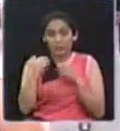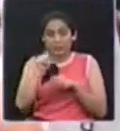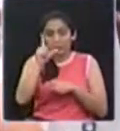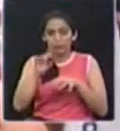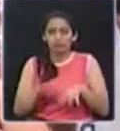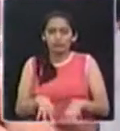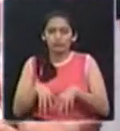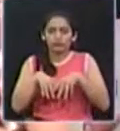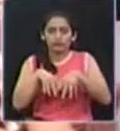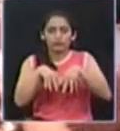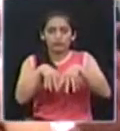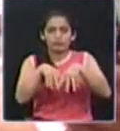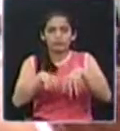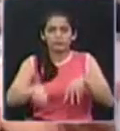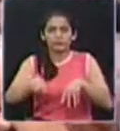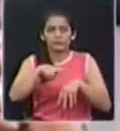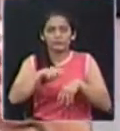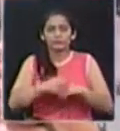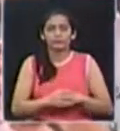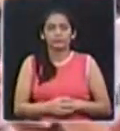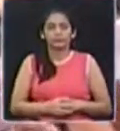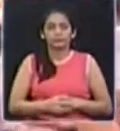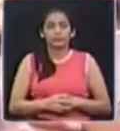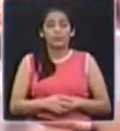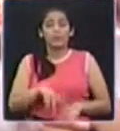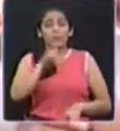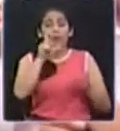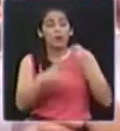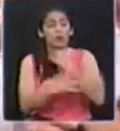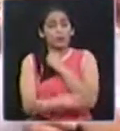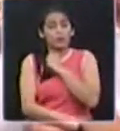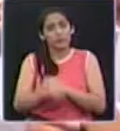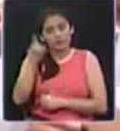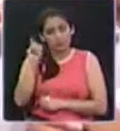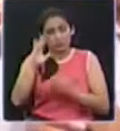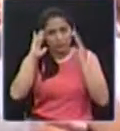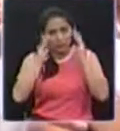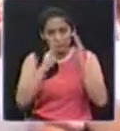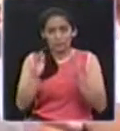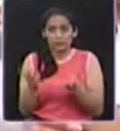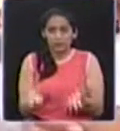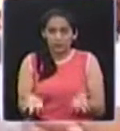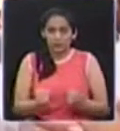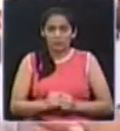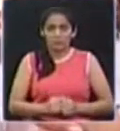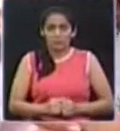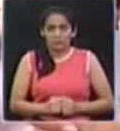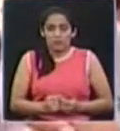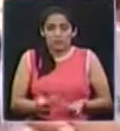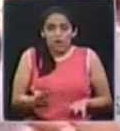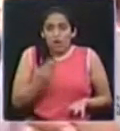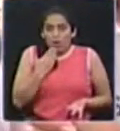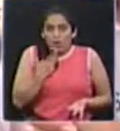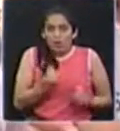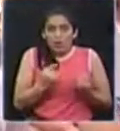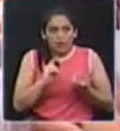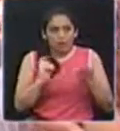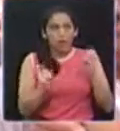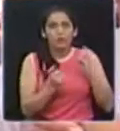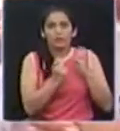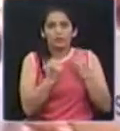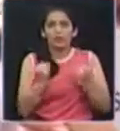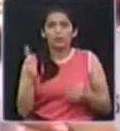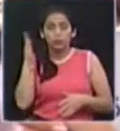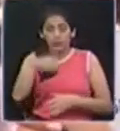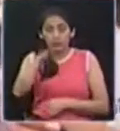supuestas propuestas por parte de los presidenciables, en este caso en contra de Guillermo Lasso, en referencia al tema de la salud.